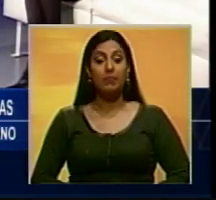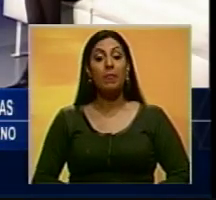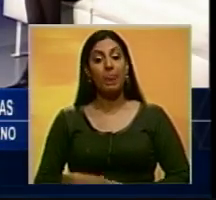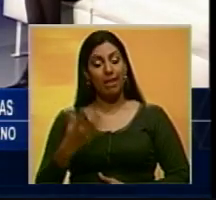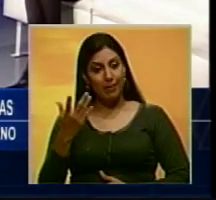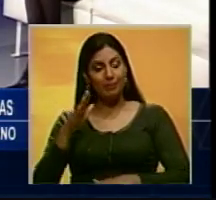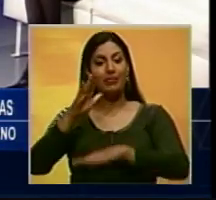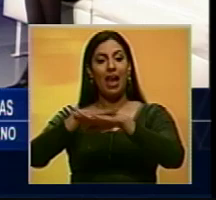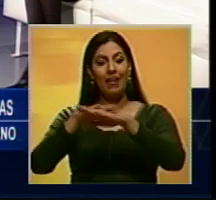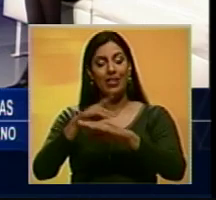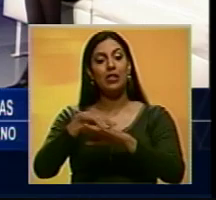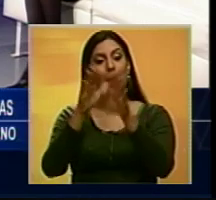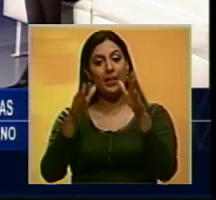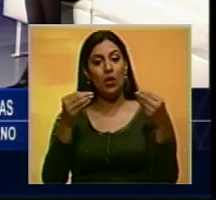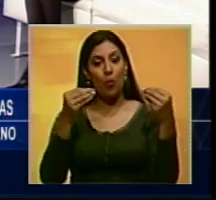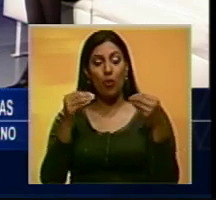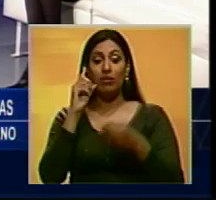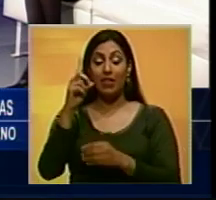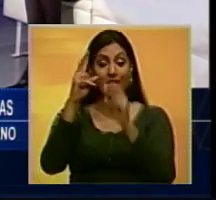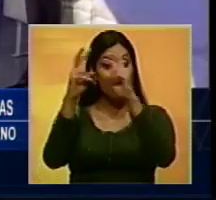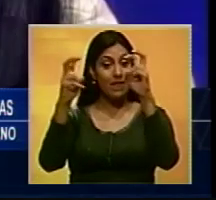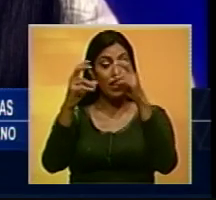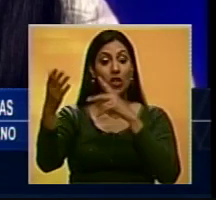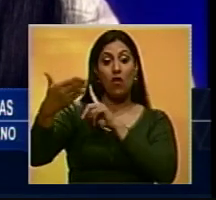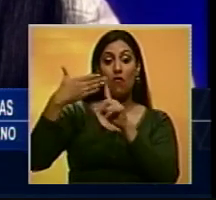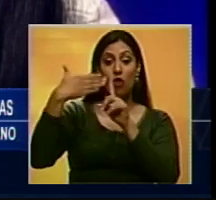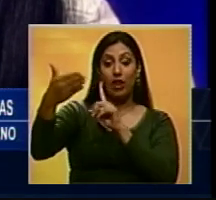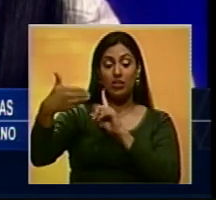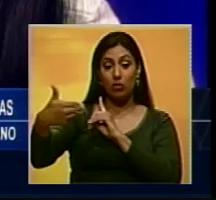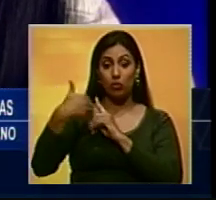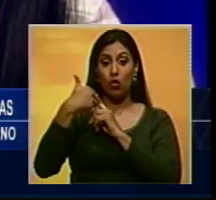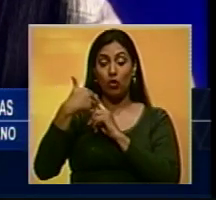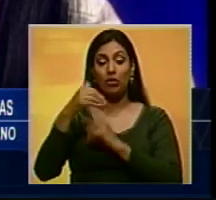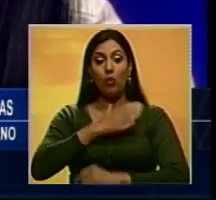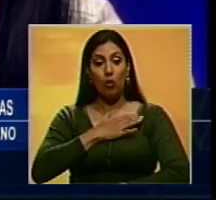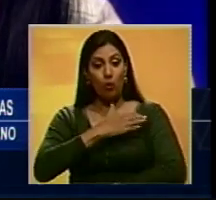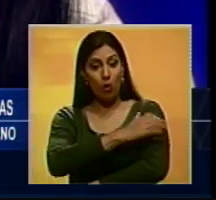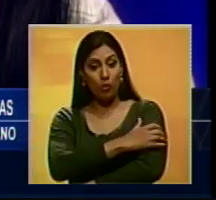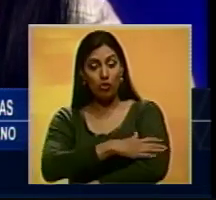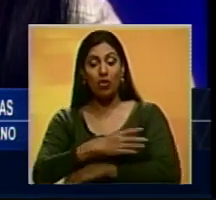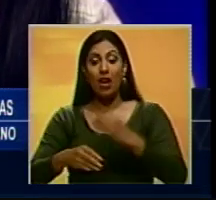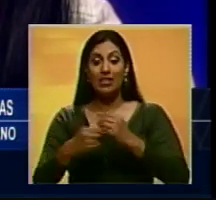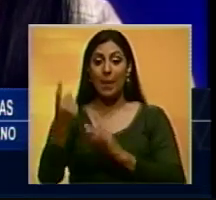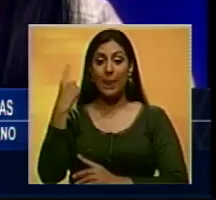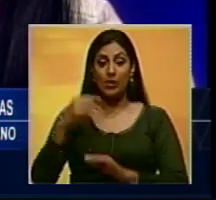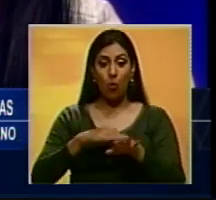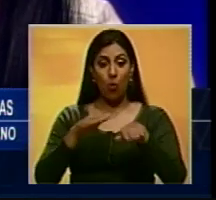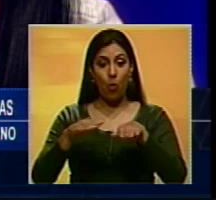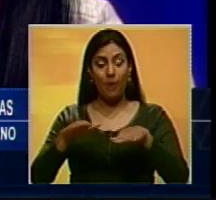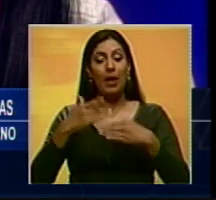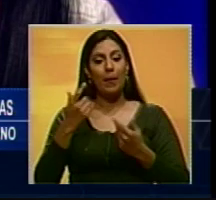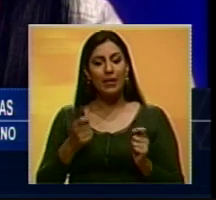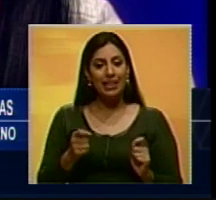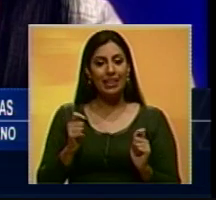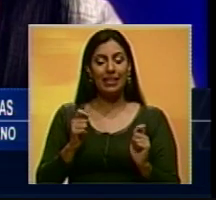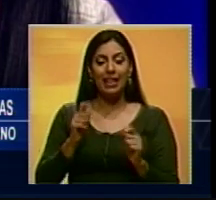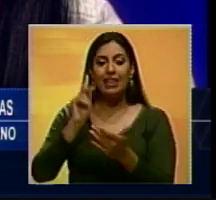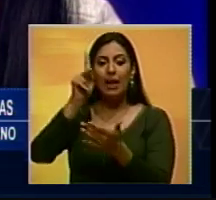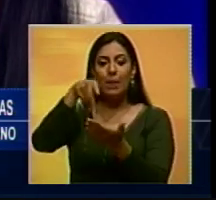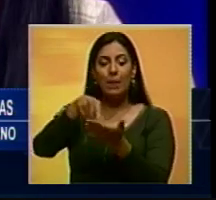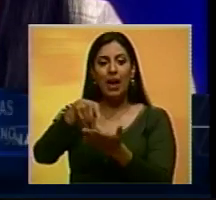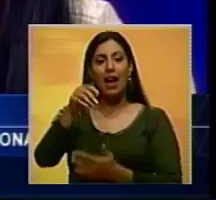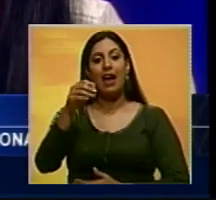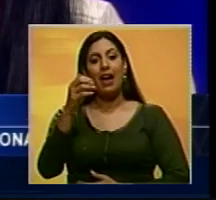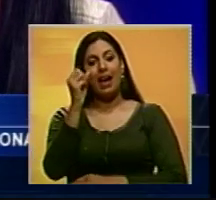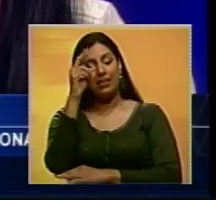que solicitarán al Ministerio Público que investigue las agresiones contra diputados opositores ocurridas el pasado jueves cuando trataban de ingresar al